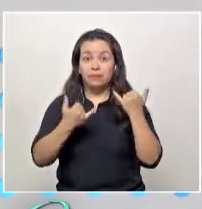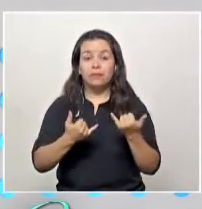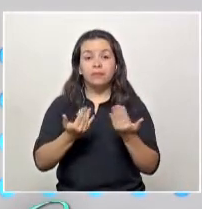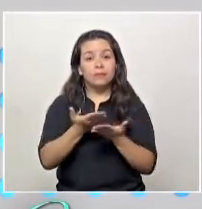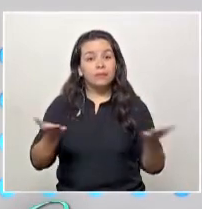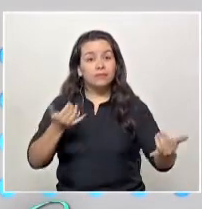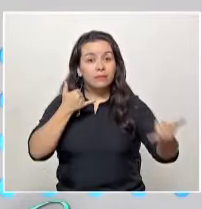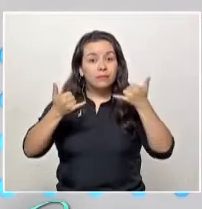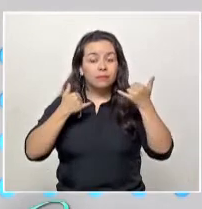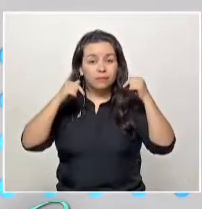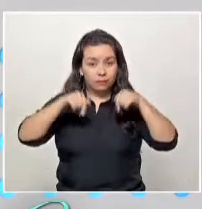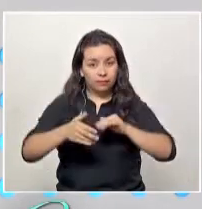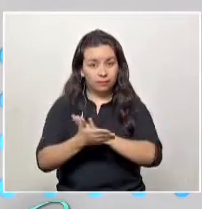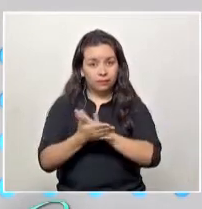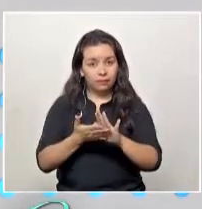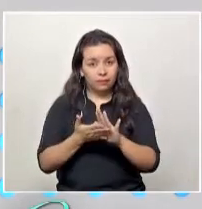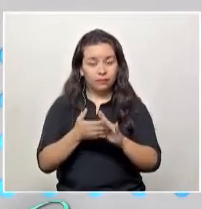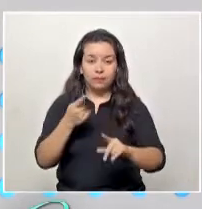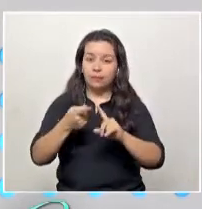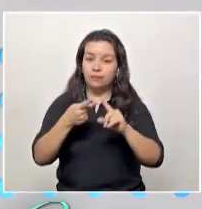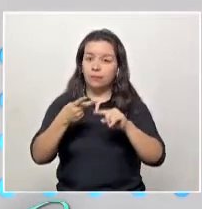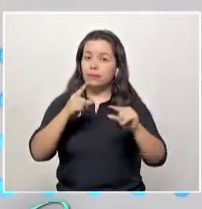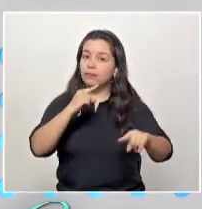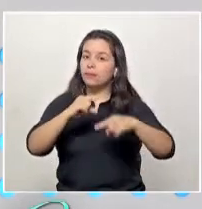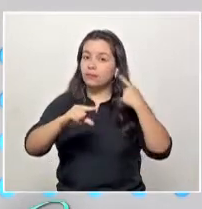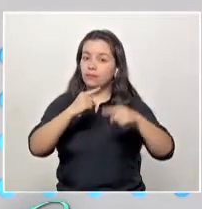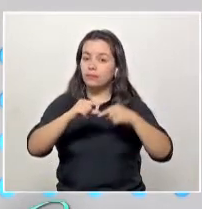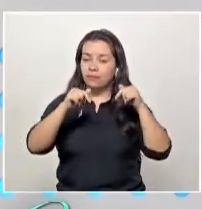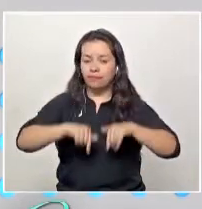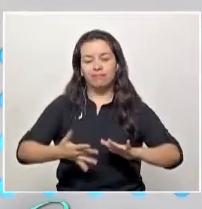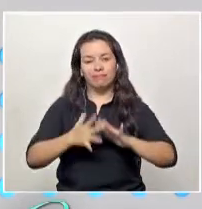gratis 018000127222 y nuestro correo electrónico